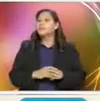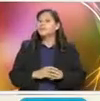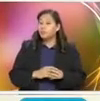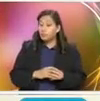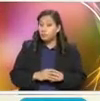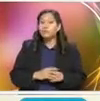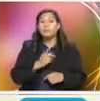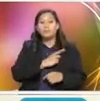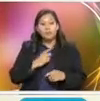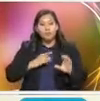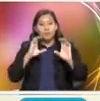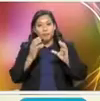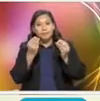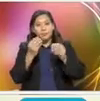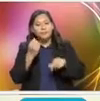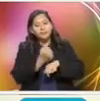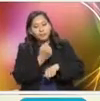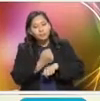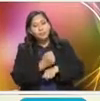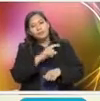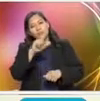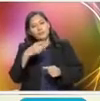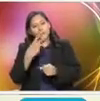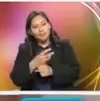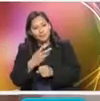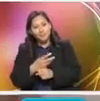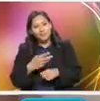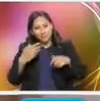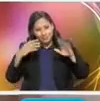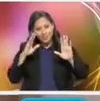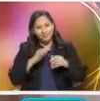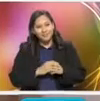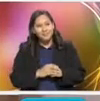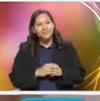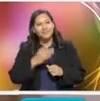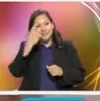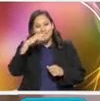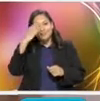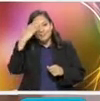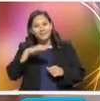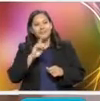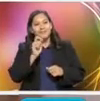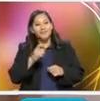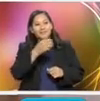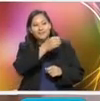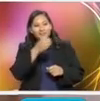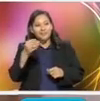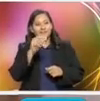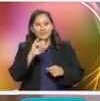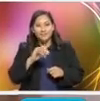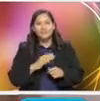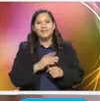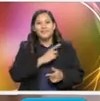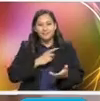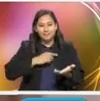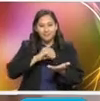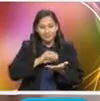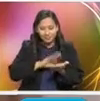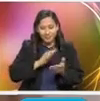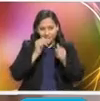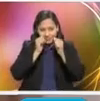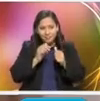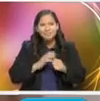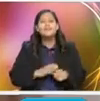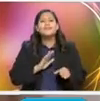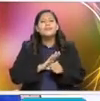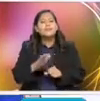tenemos que cuidar mucho. Y los zapatos vienen en un tercer lugar, entonces ya para que sepamos que es en el orden de Hay que aparición. tomar nota. ¿Y cuál